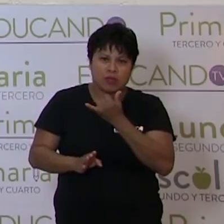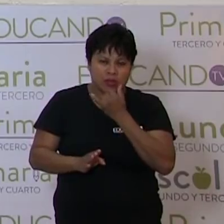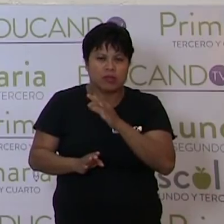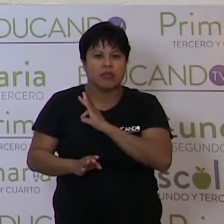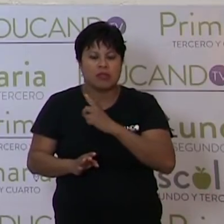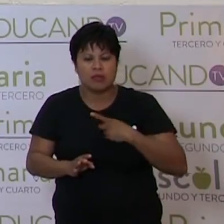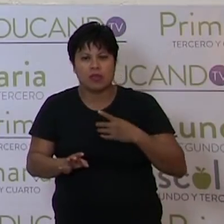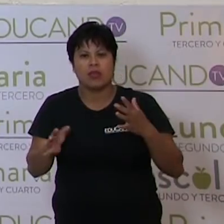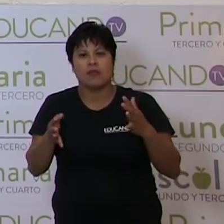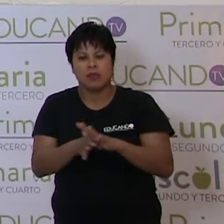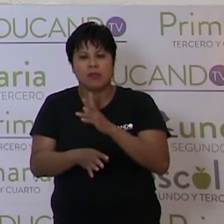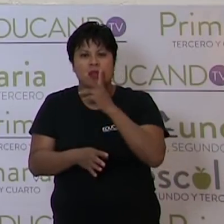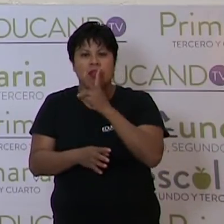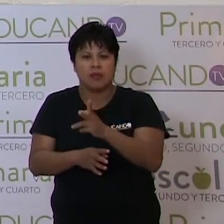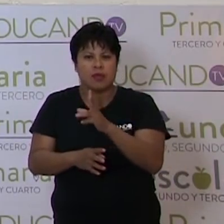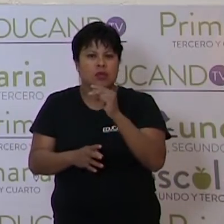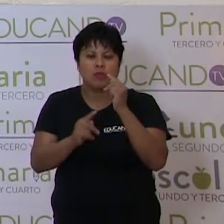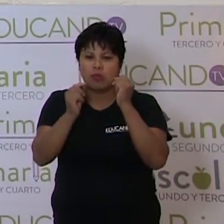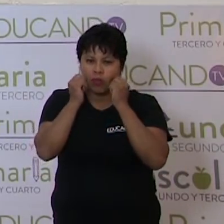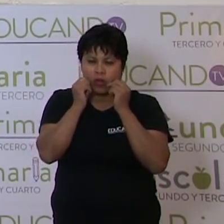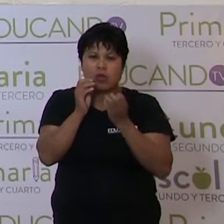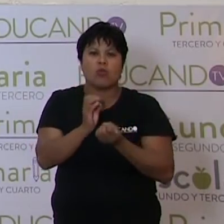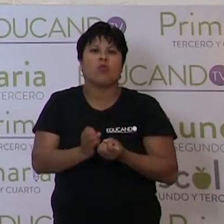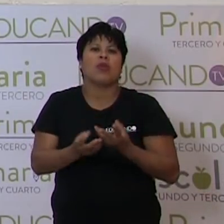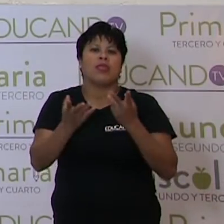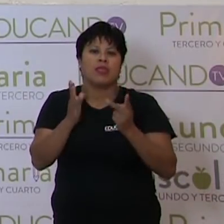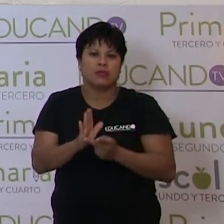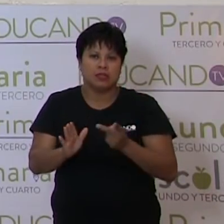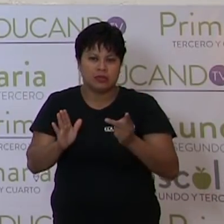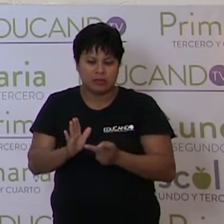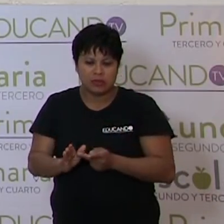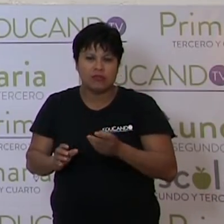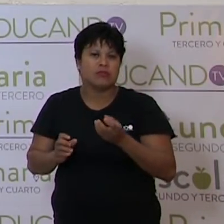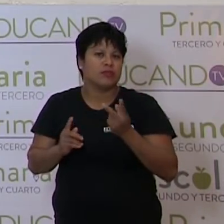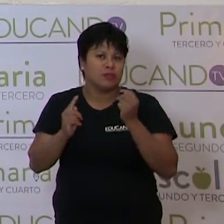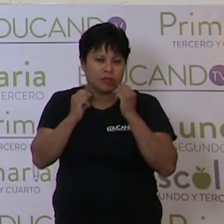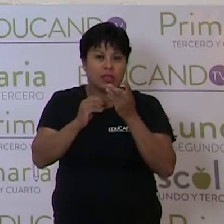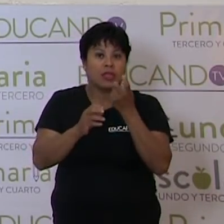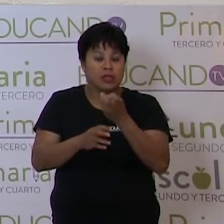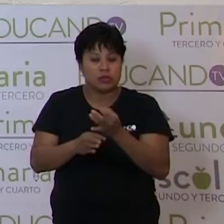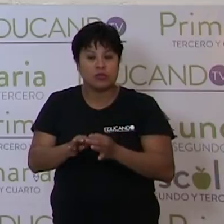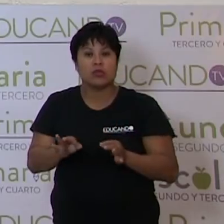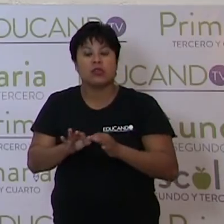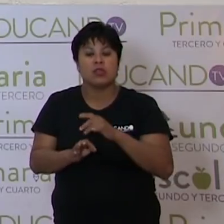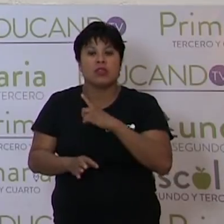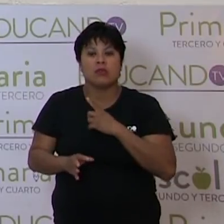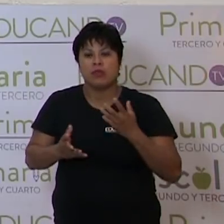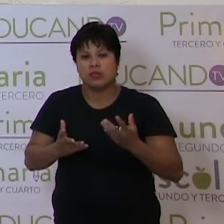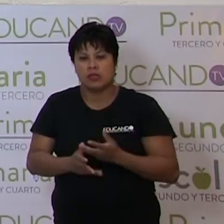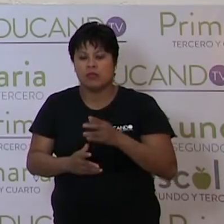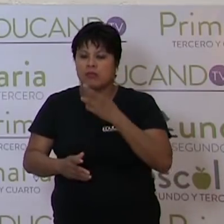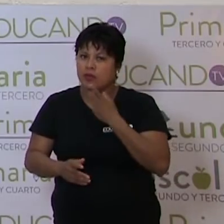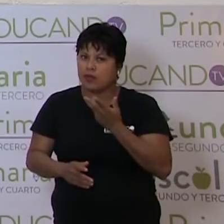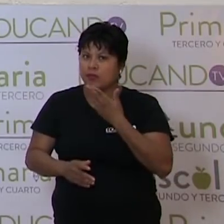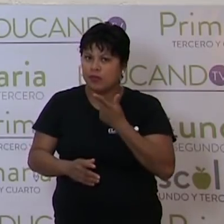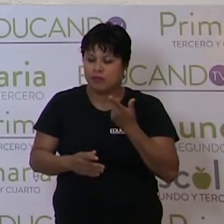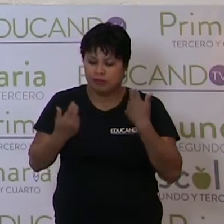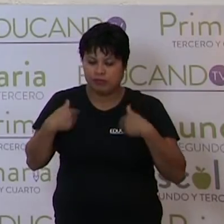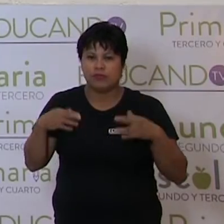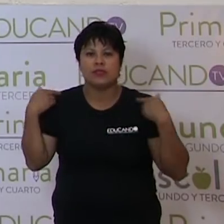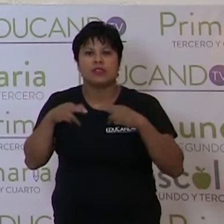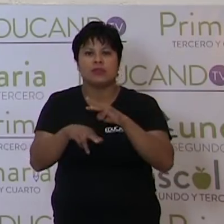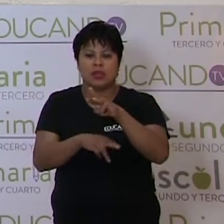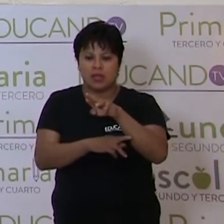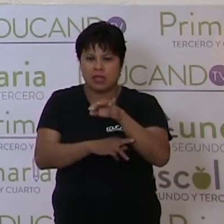que cambiar la palabra, no importa cuántas veces lean, lo importante es que ustedes lo hagan cada vez mejor. Soy la maestra